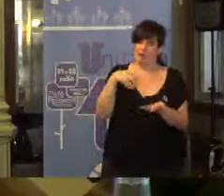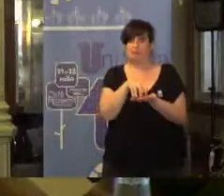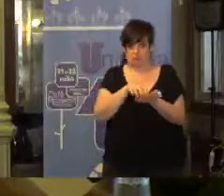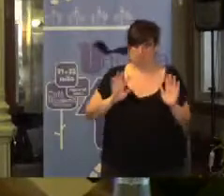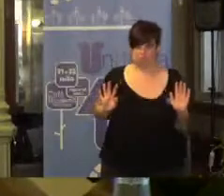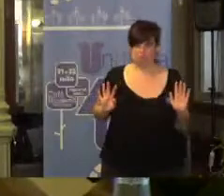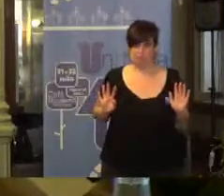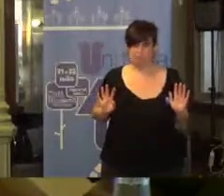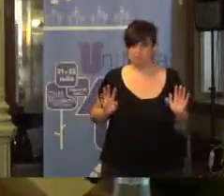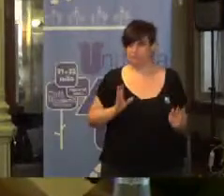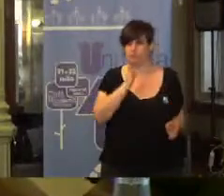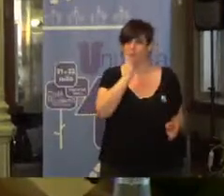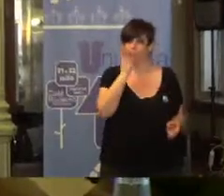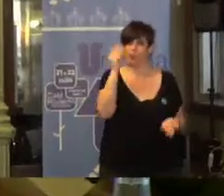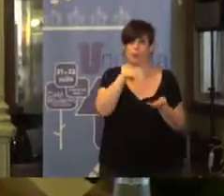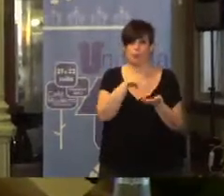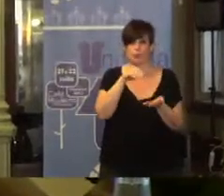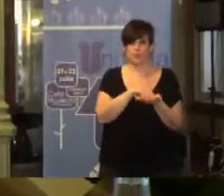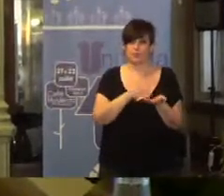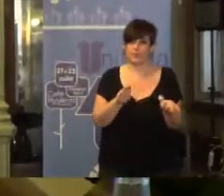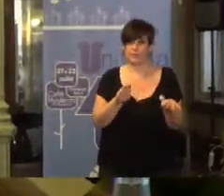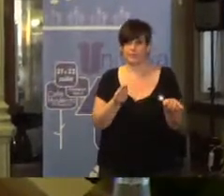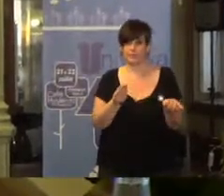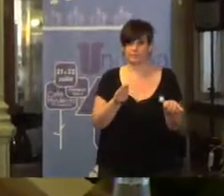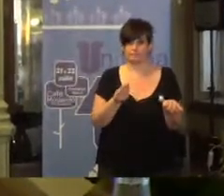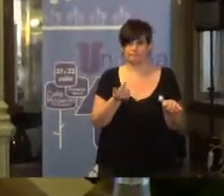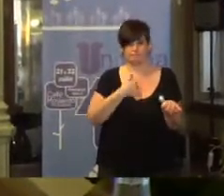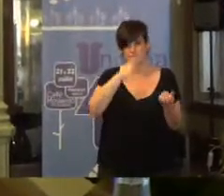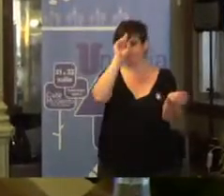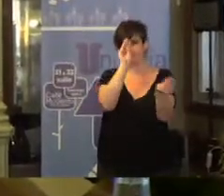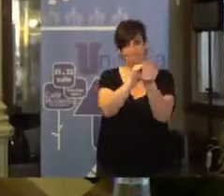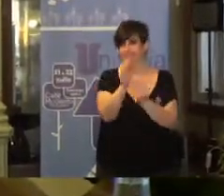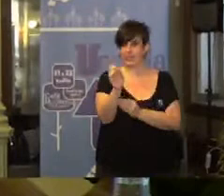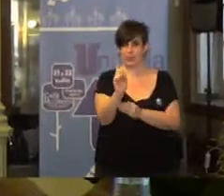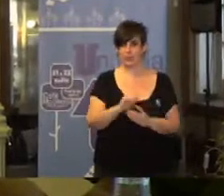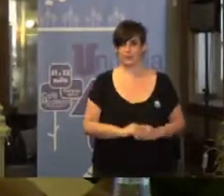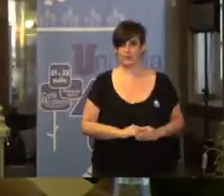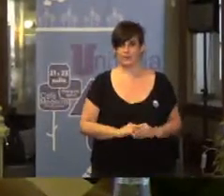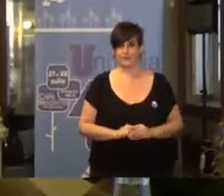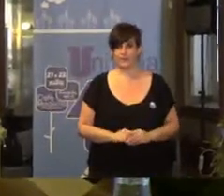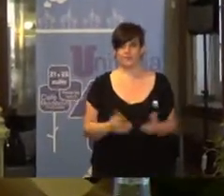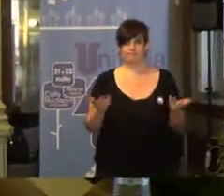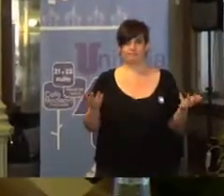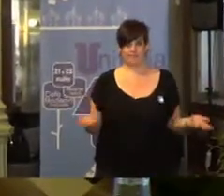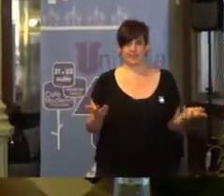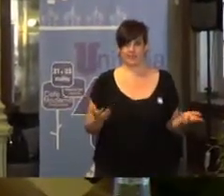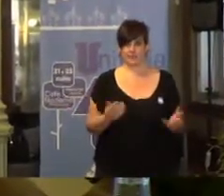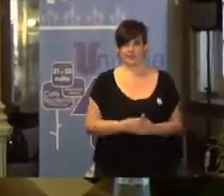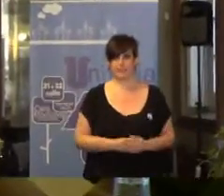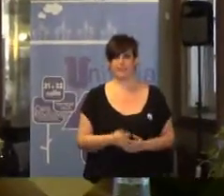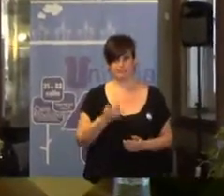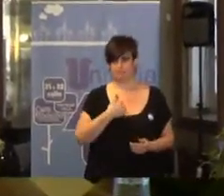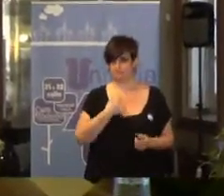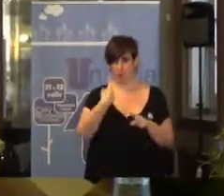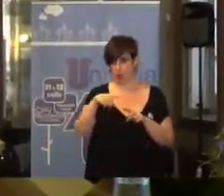Porque hai moitas veces que non sempre estou de acordo comigo mesma, non? Polo tanto, eu vou dicir o que